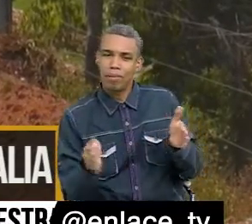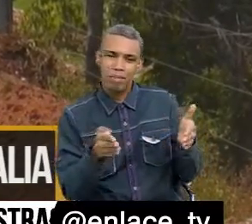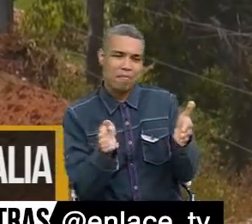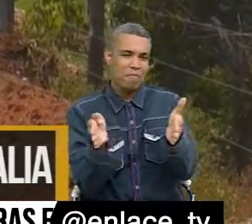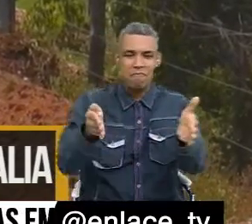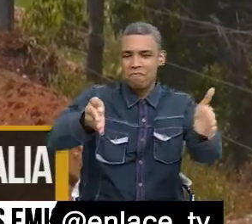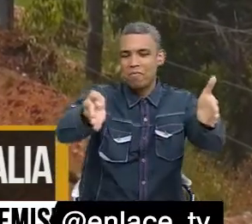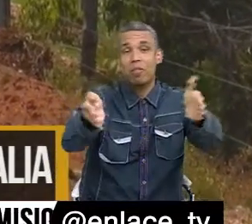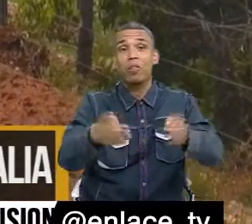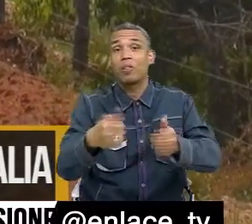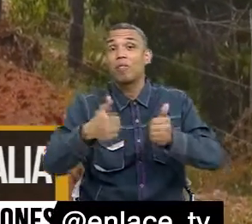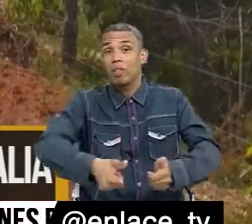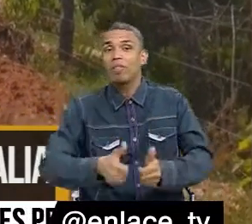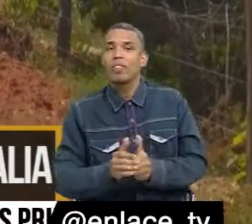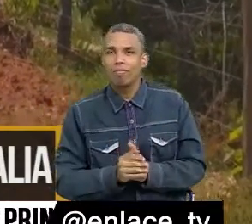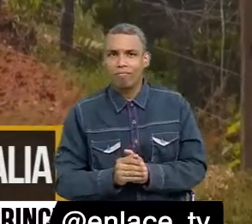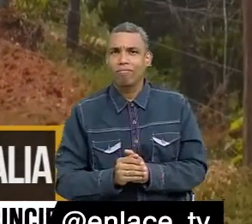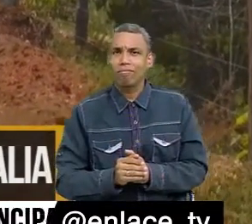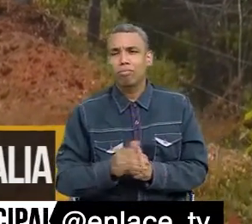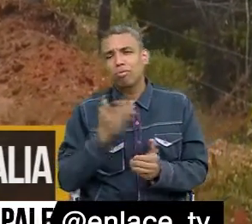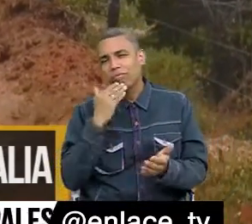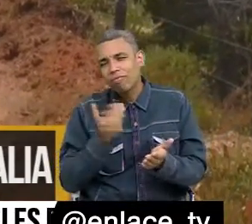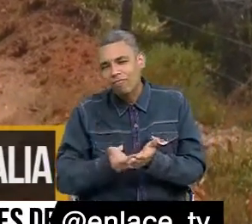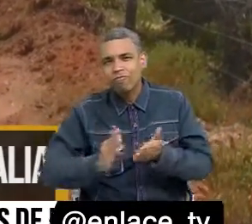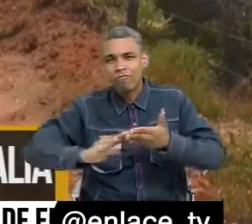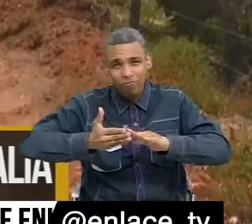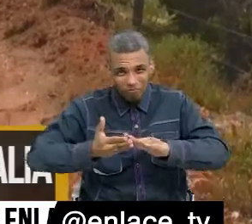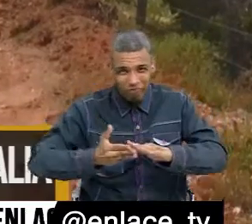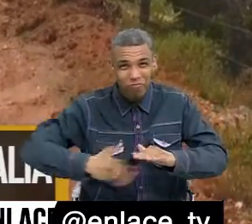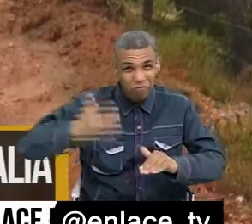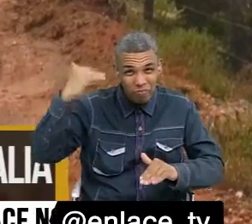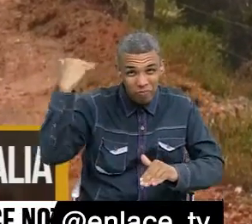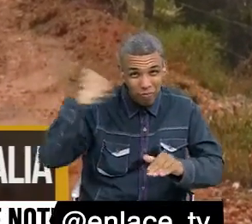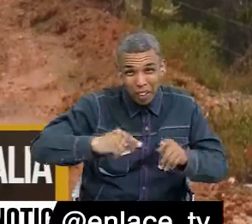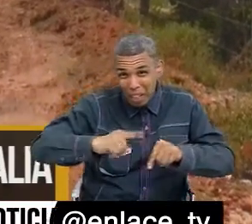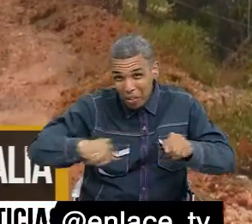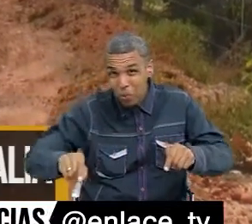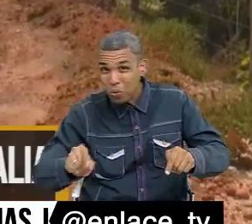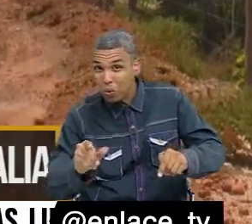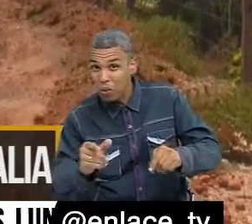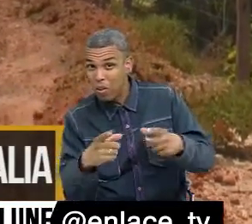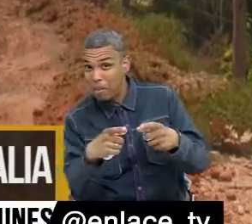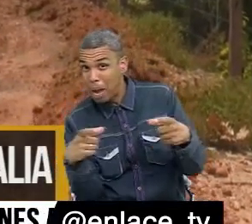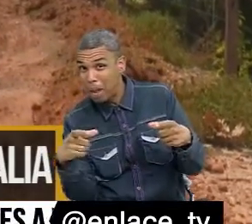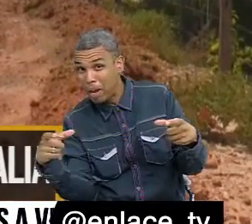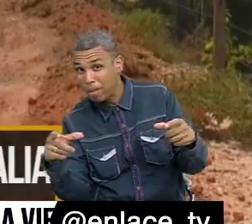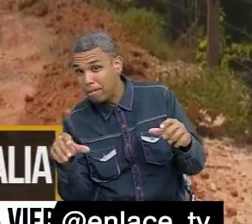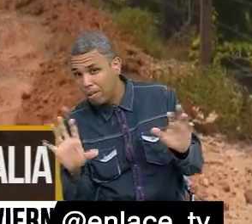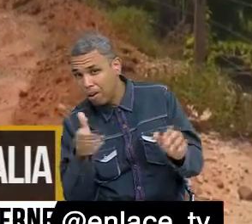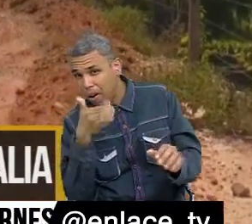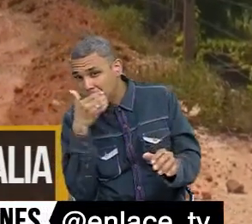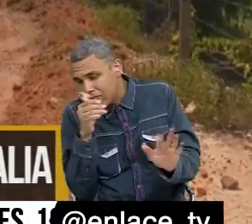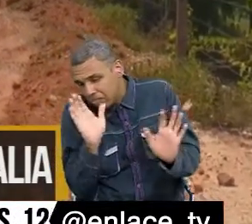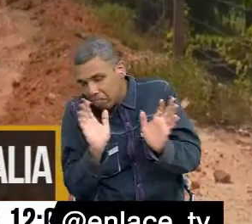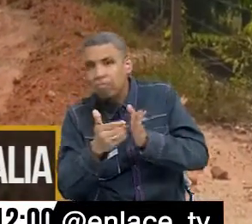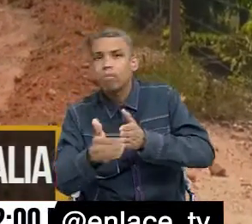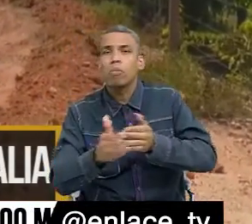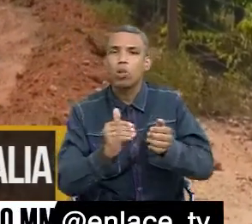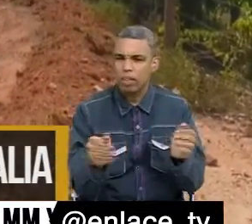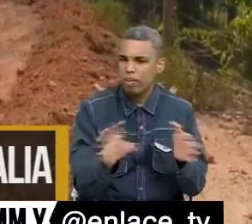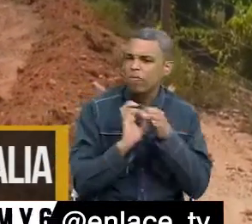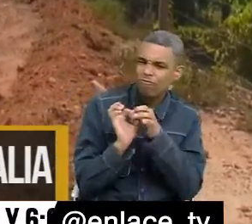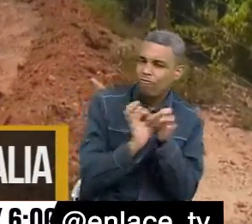muy agradecidos con toda la comunidad que nos ha colaborado, aunque no ha sido la mayoría, pero la gente unida sí se